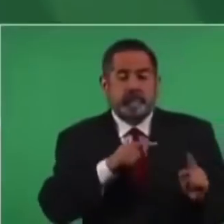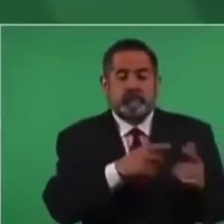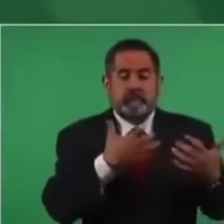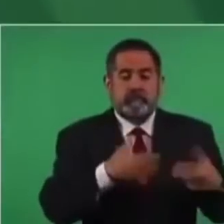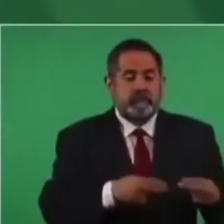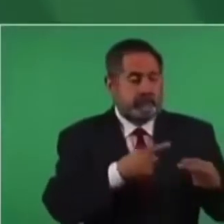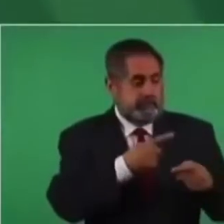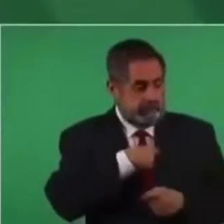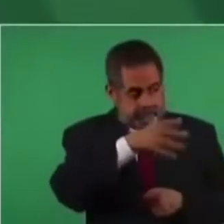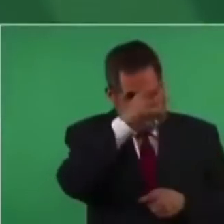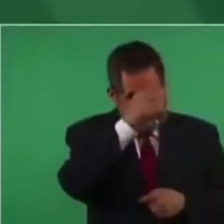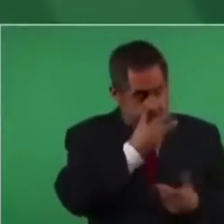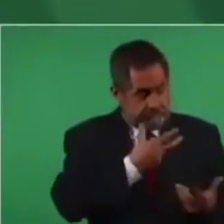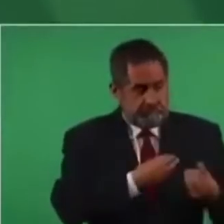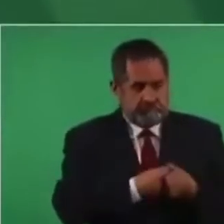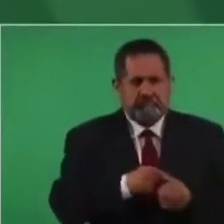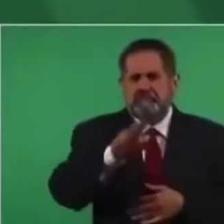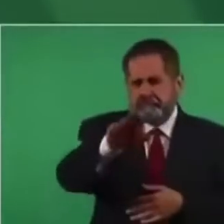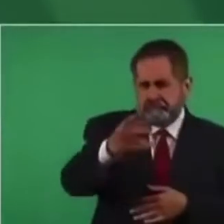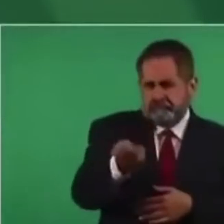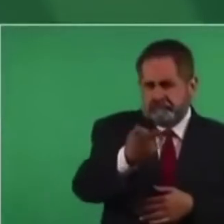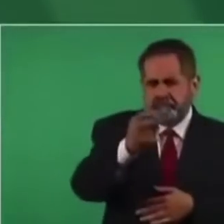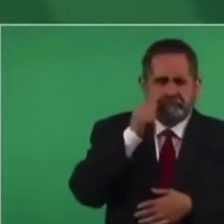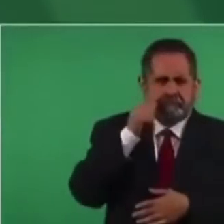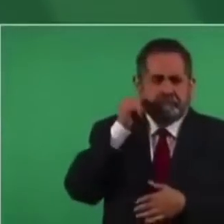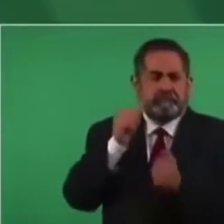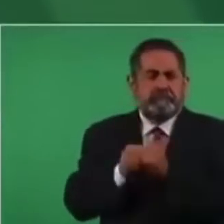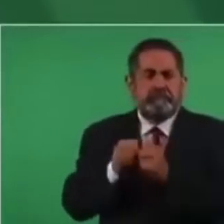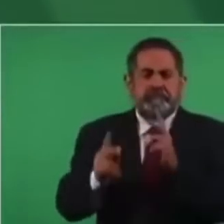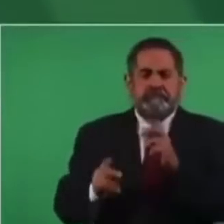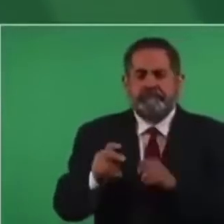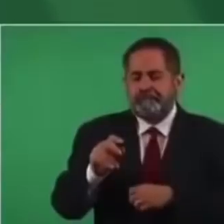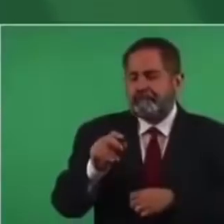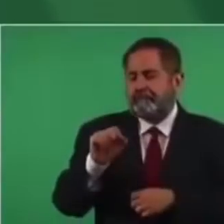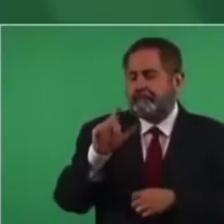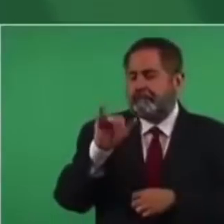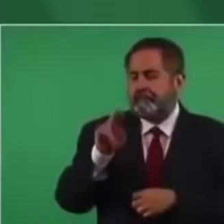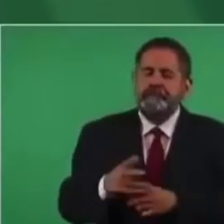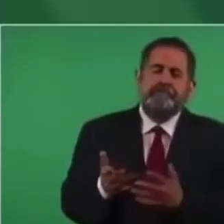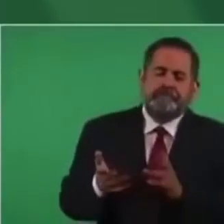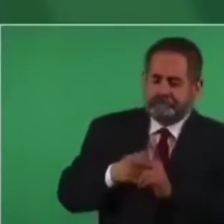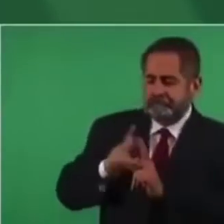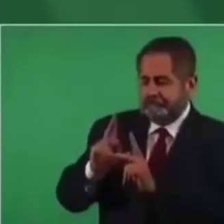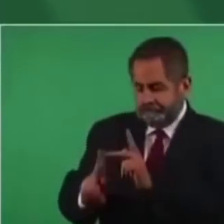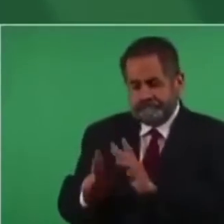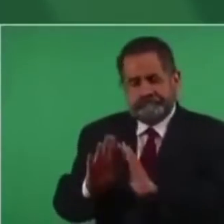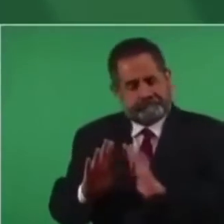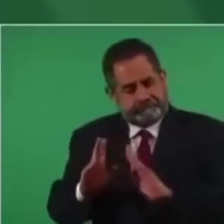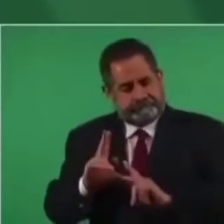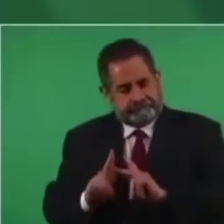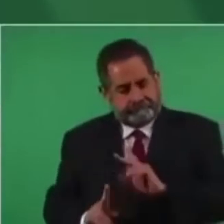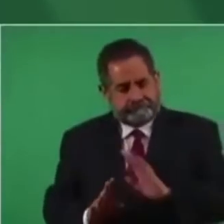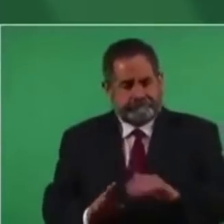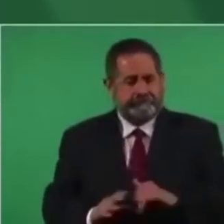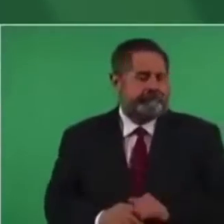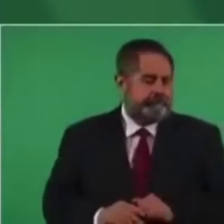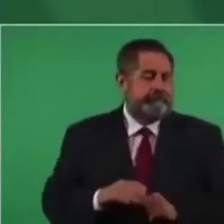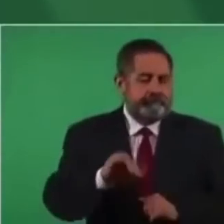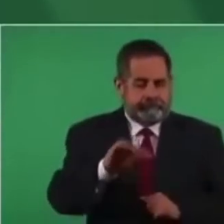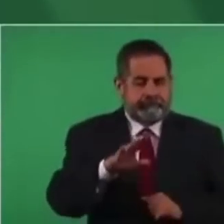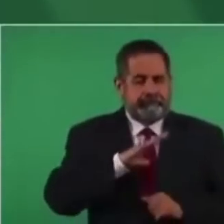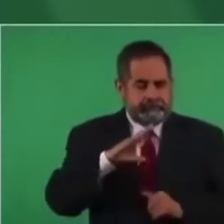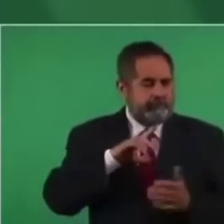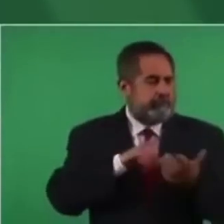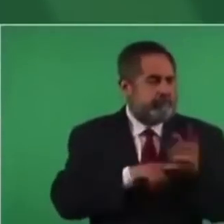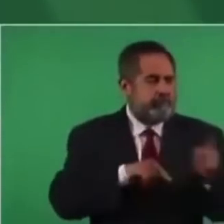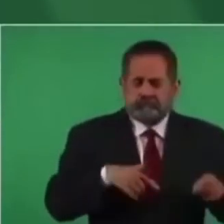las empresas es lo que platicó es parte de eso pero hay